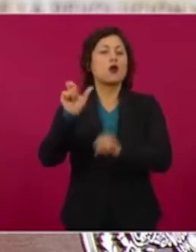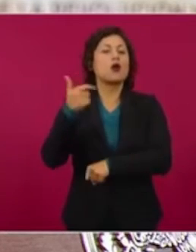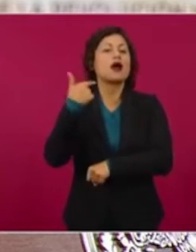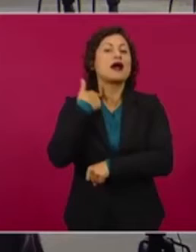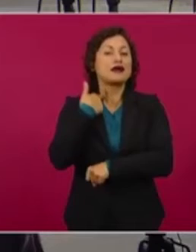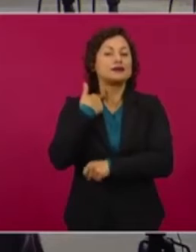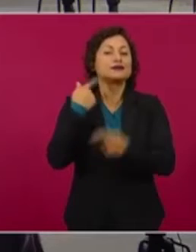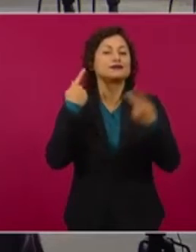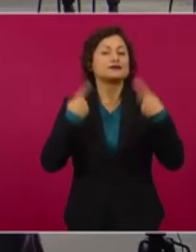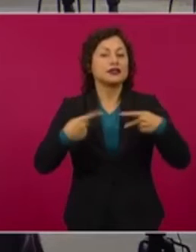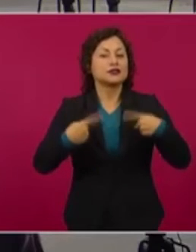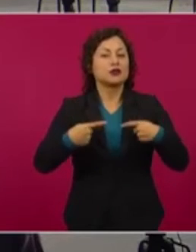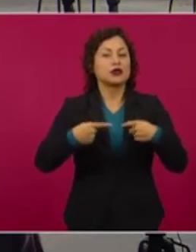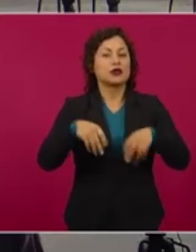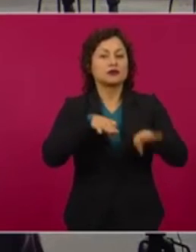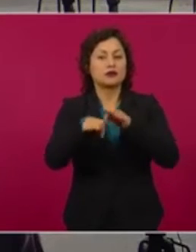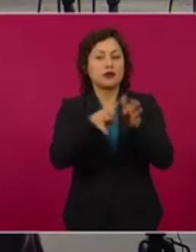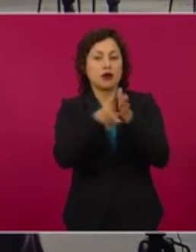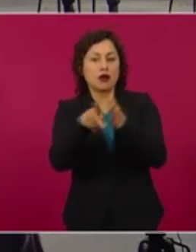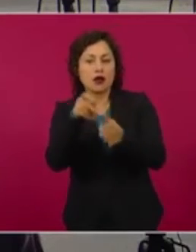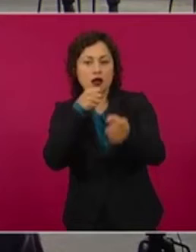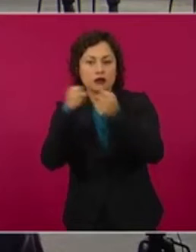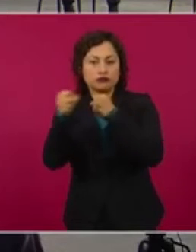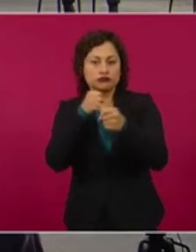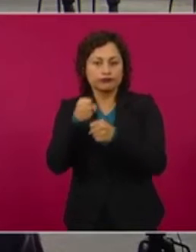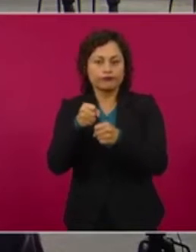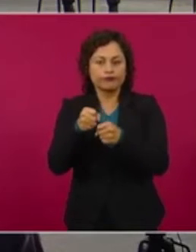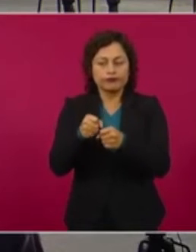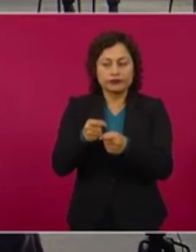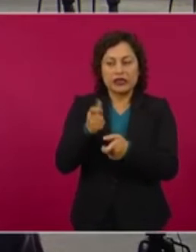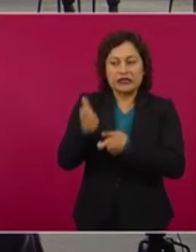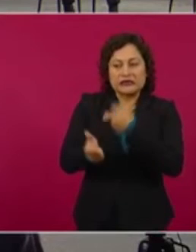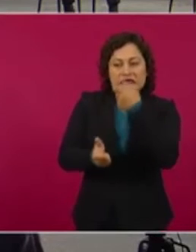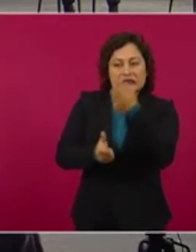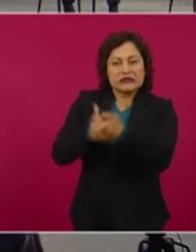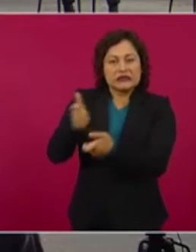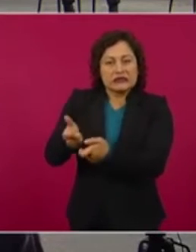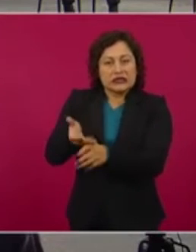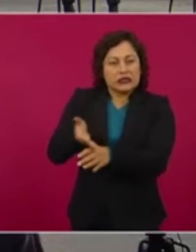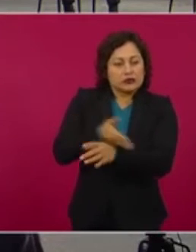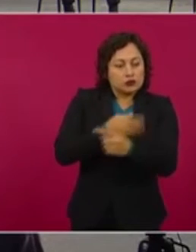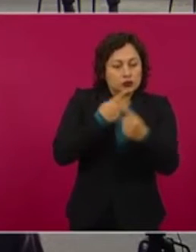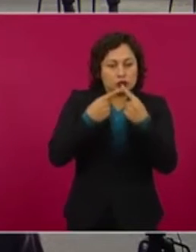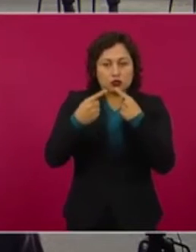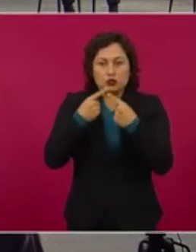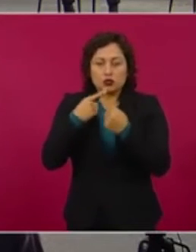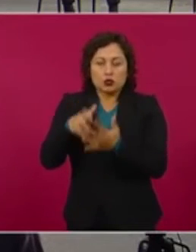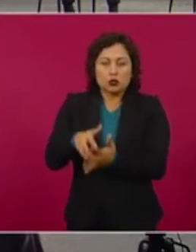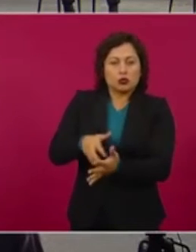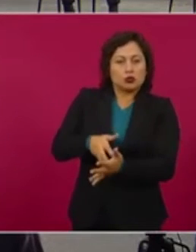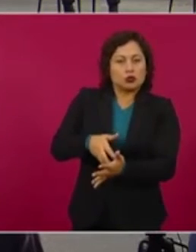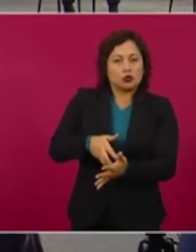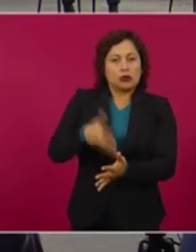Logramos un ahorro de 10,000 millones. ¿En los 4 años? Para 4 años.